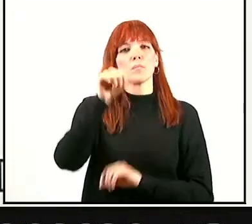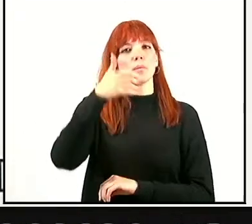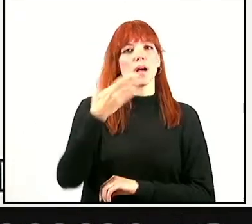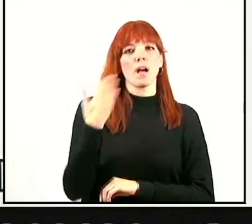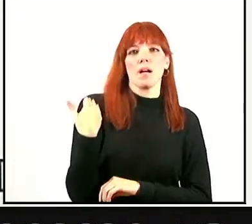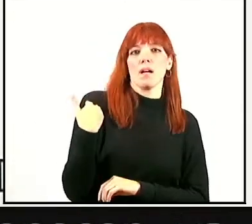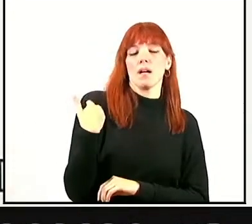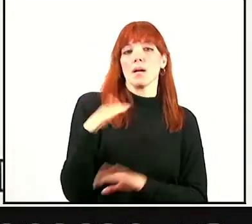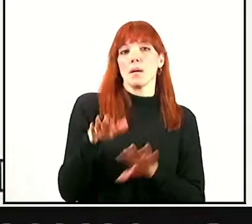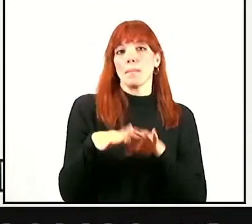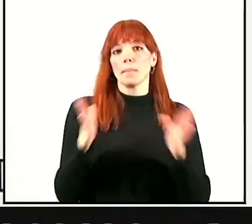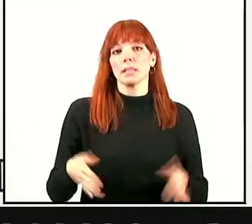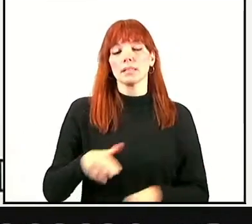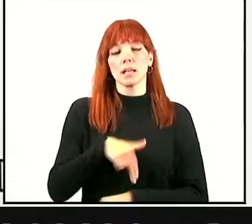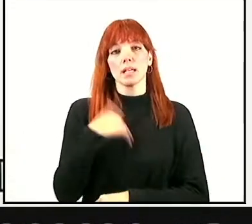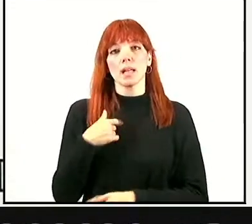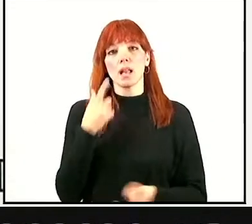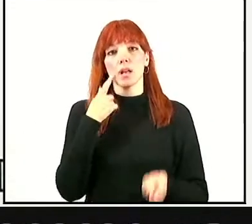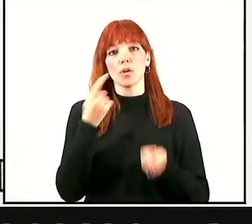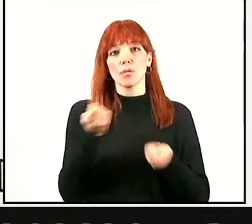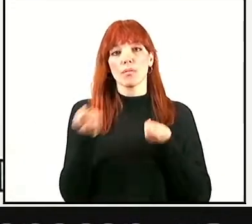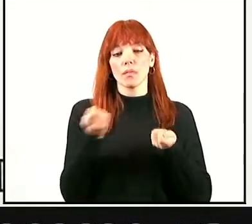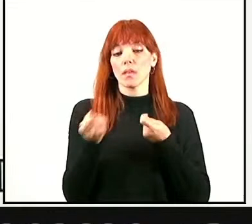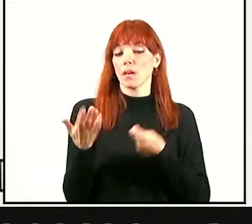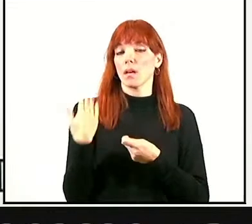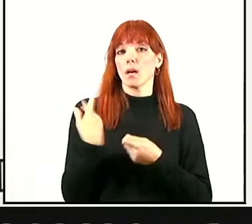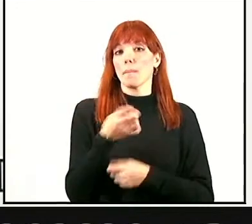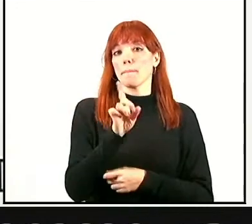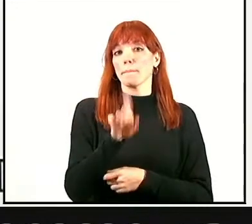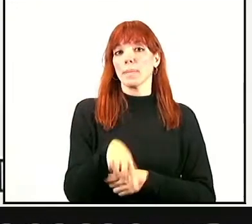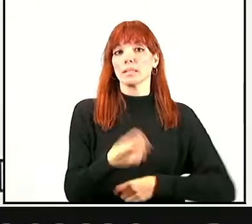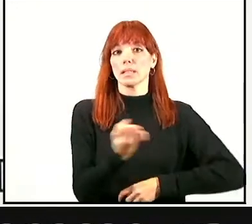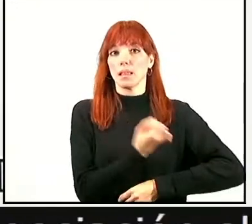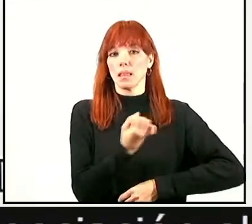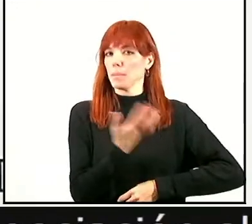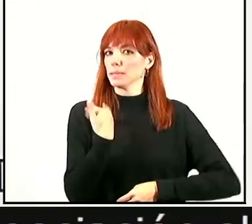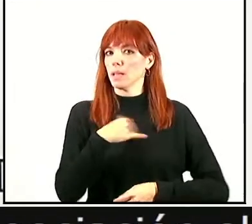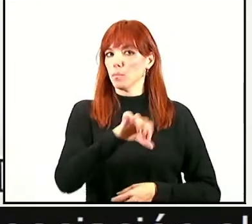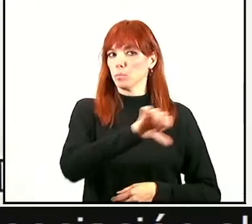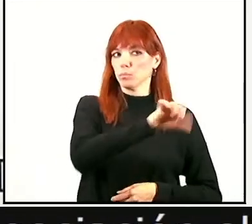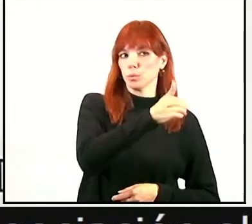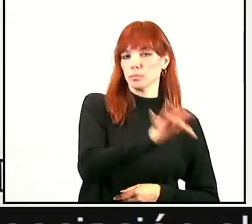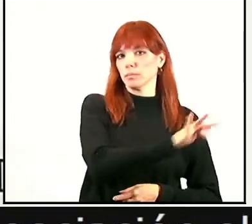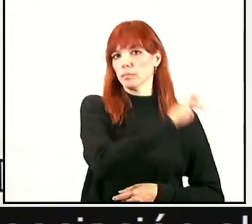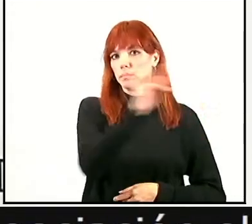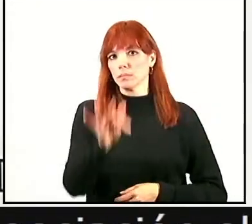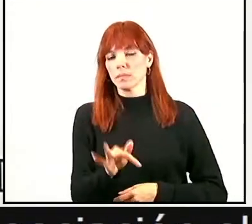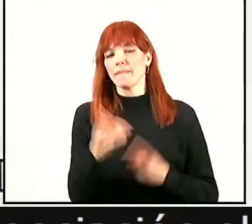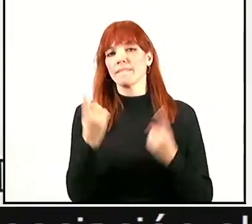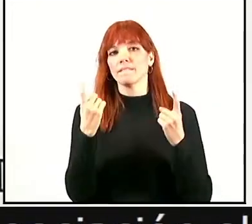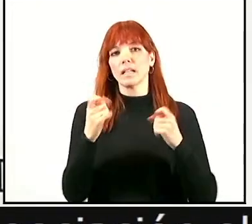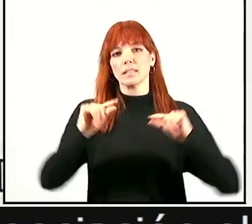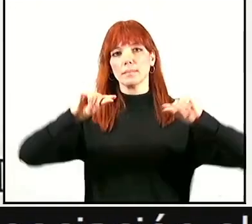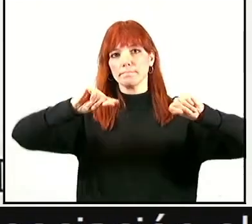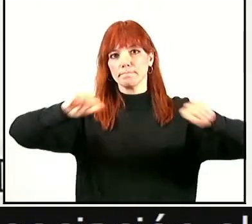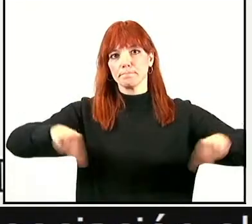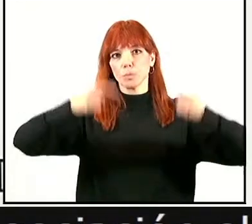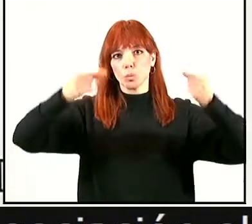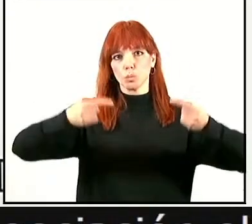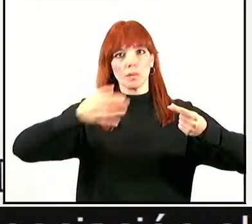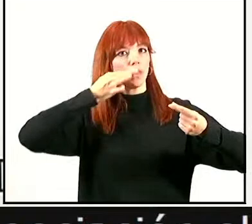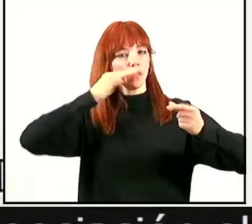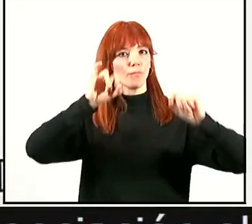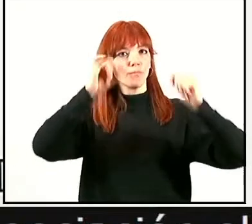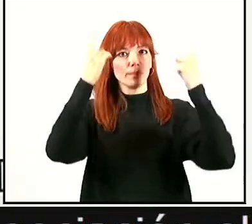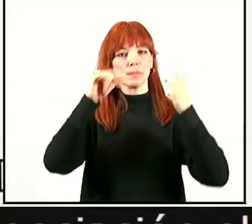en Mesa General de Negociación el pasado mes de diciembre, pero lógicamente faltaba la ratificación en Consejo